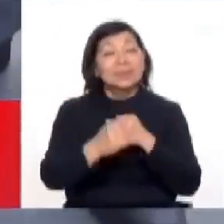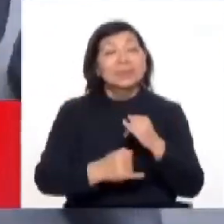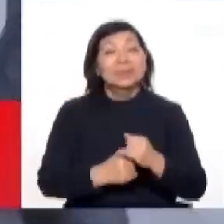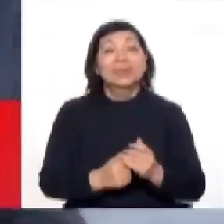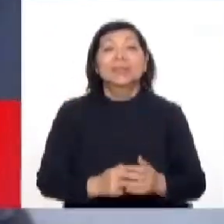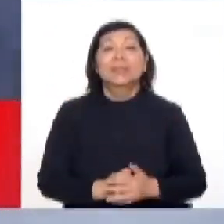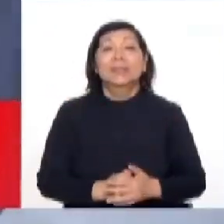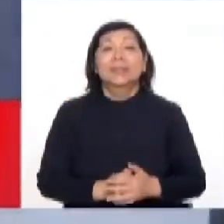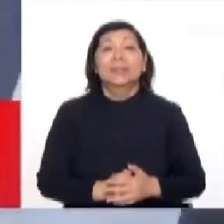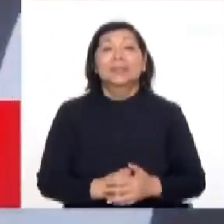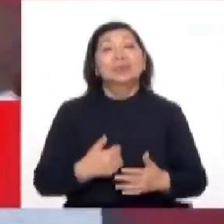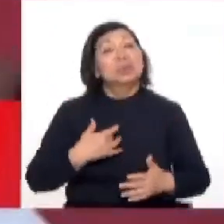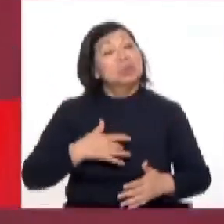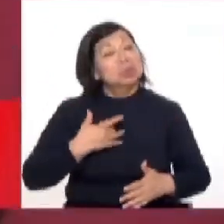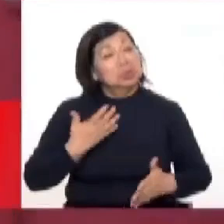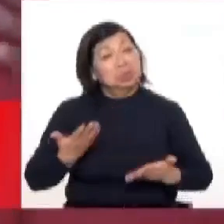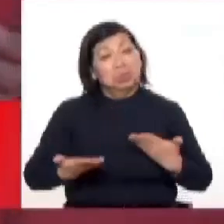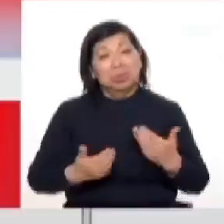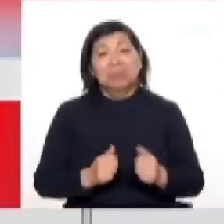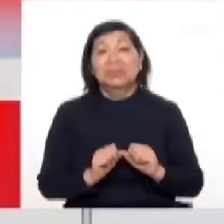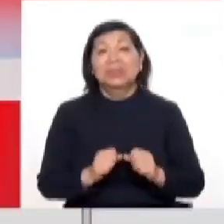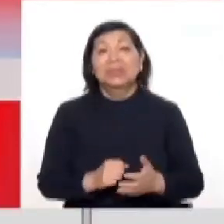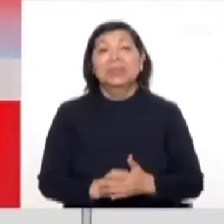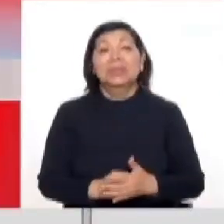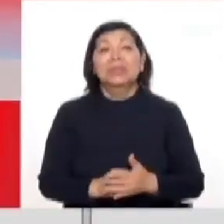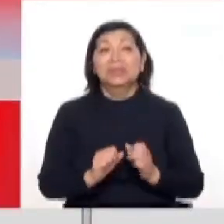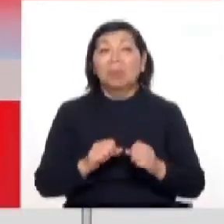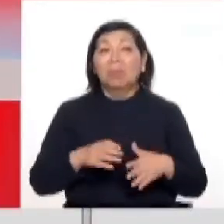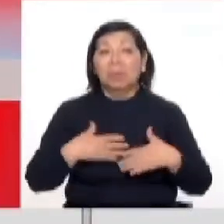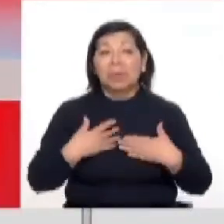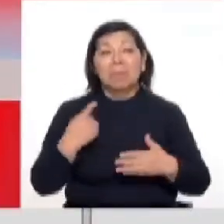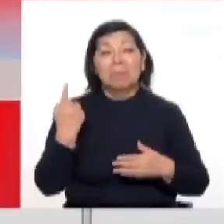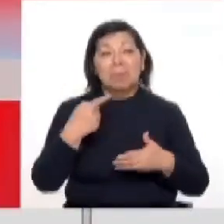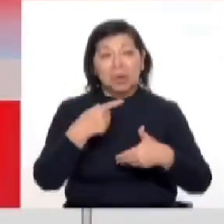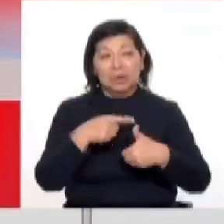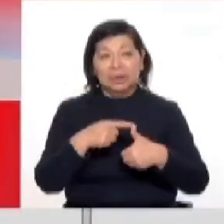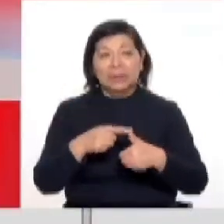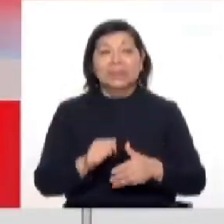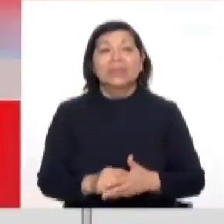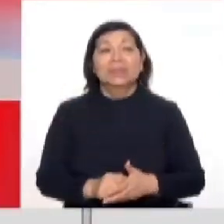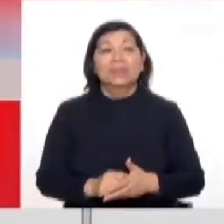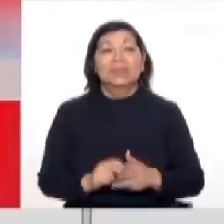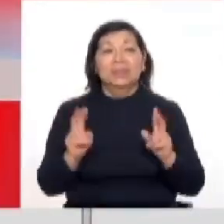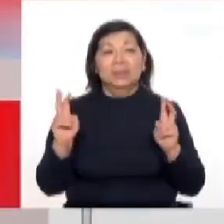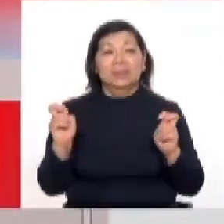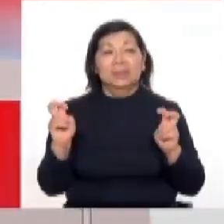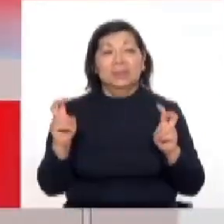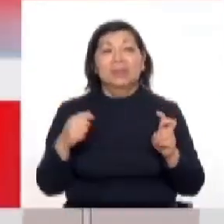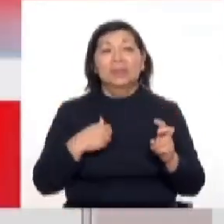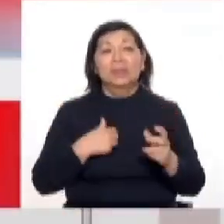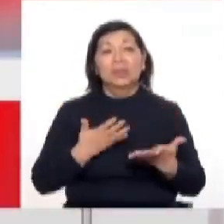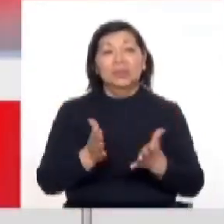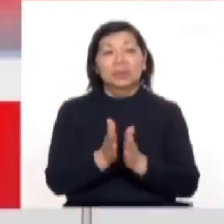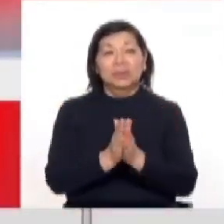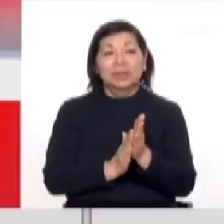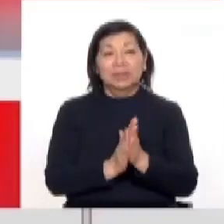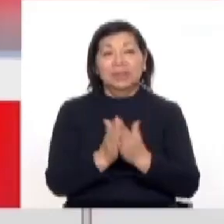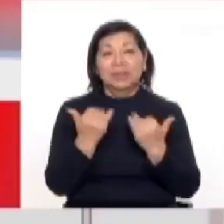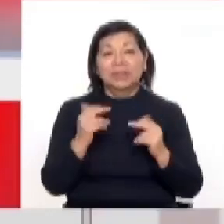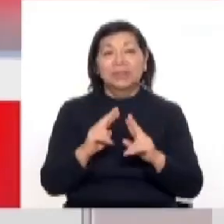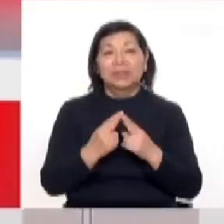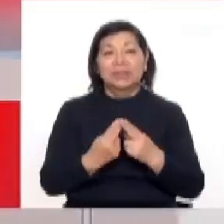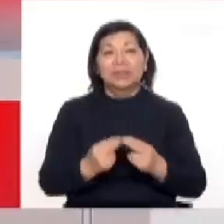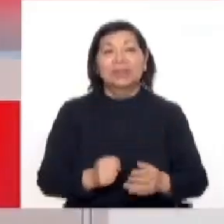internacional? Me siento muy motivado y creo que sí puedo conseguir el primer lugar, el título de Maestro FIDE, que es lo que yo más añoro en este